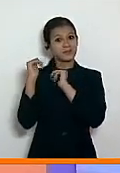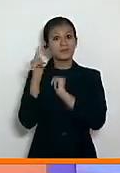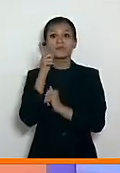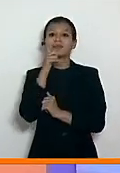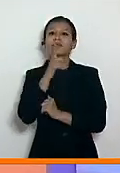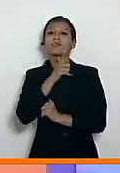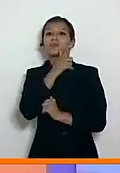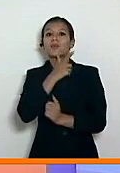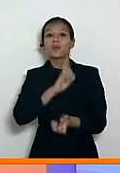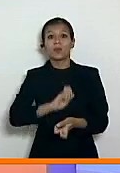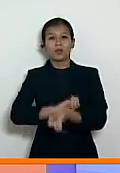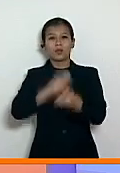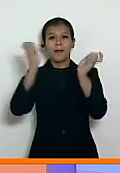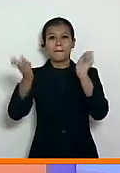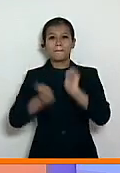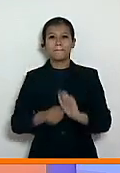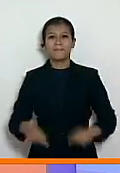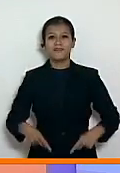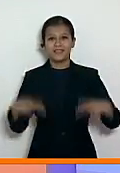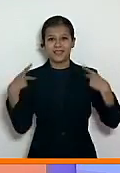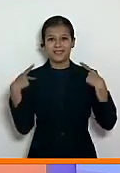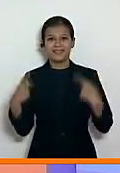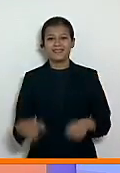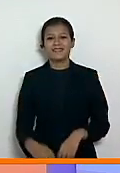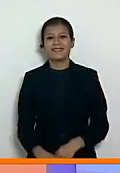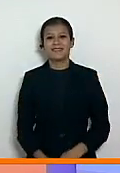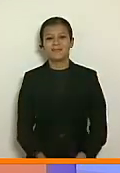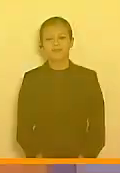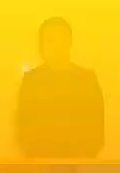esperanza, Loto te cambia la vida.